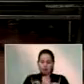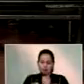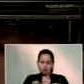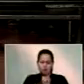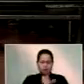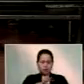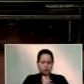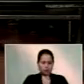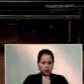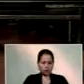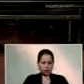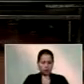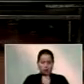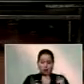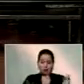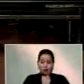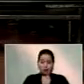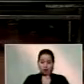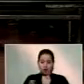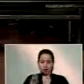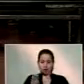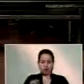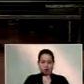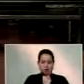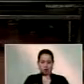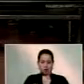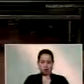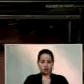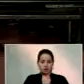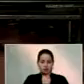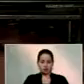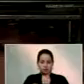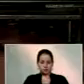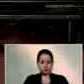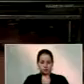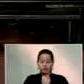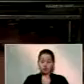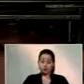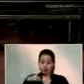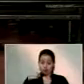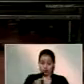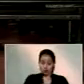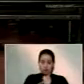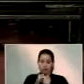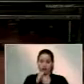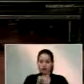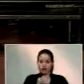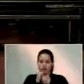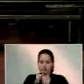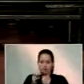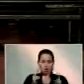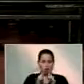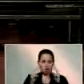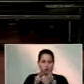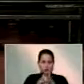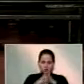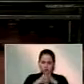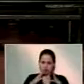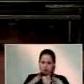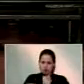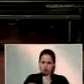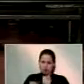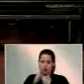secretario general de la Organización de los Estados Americanos. Vamos, por supuesto, a irles dando a conocer más detalles